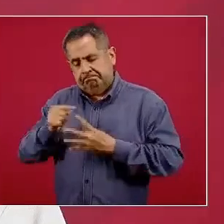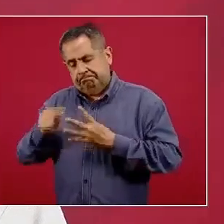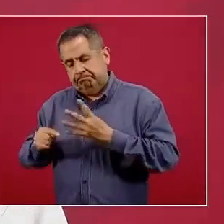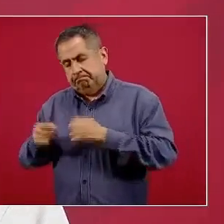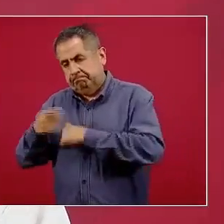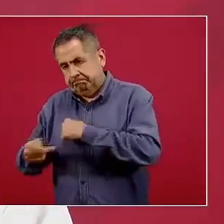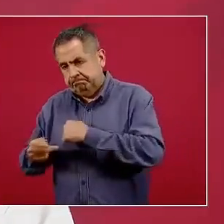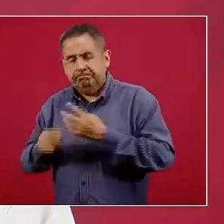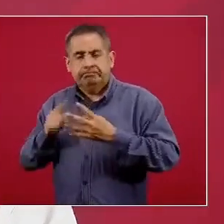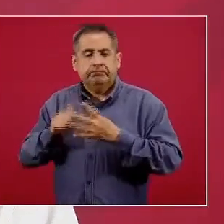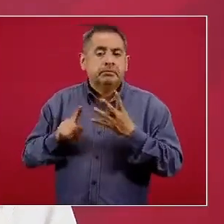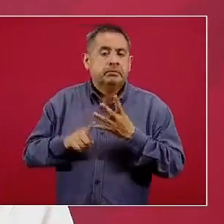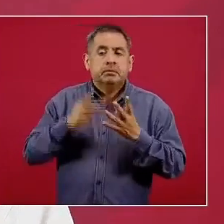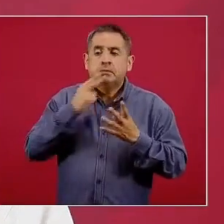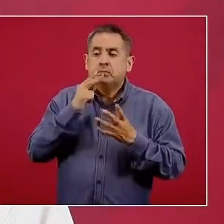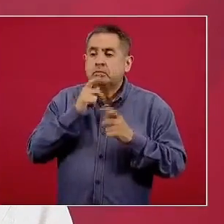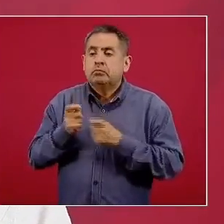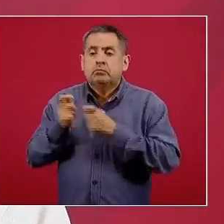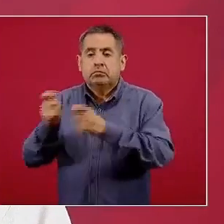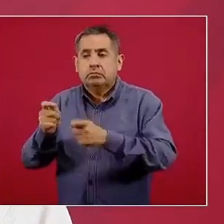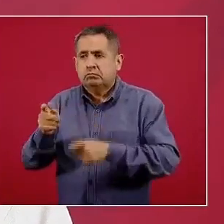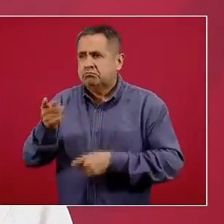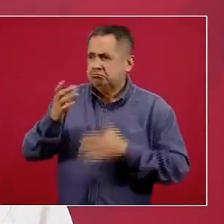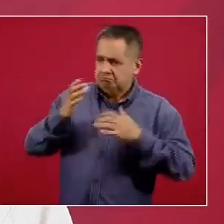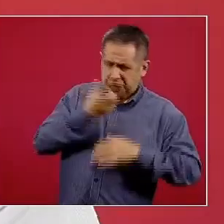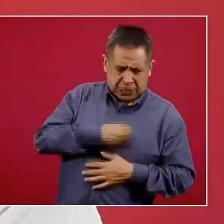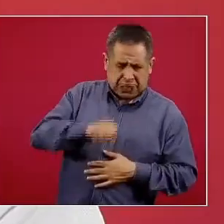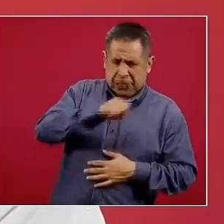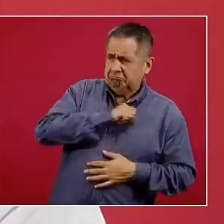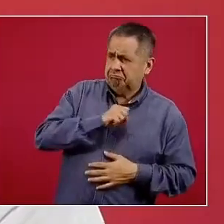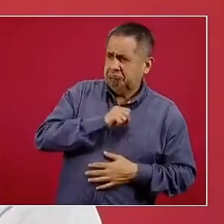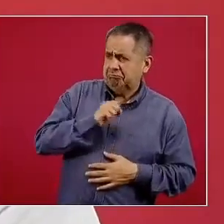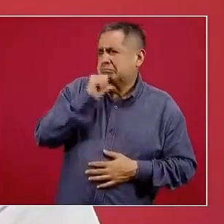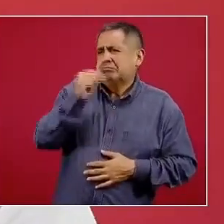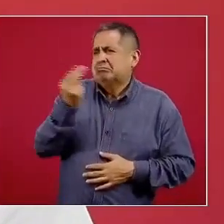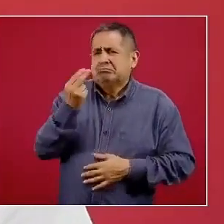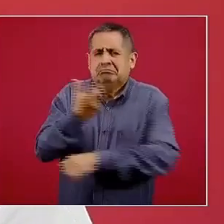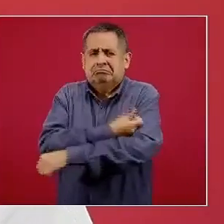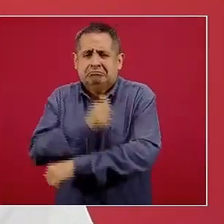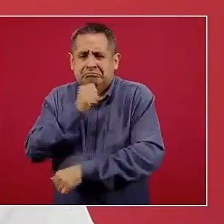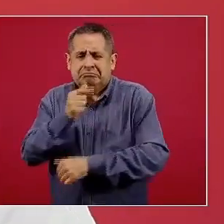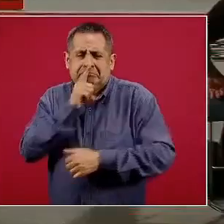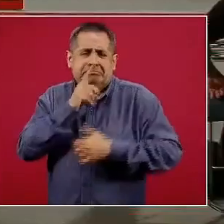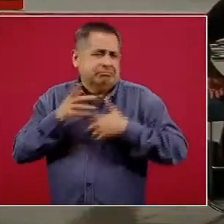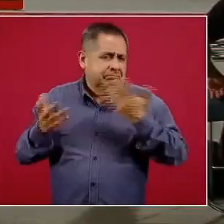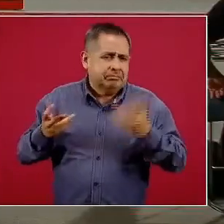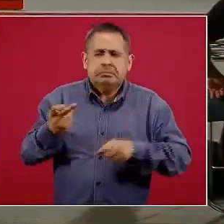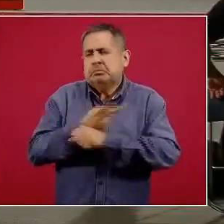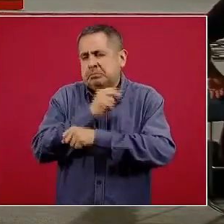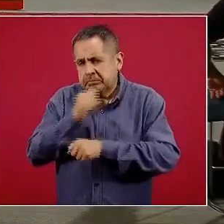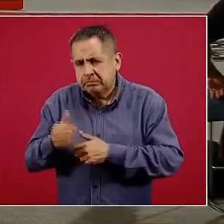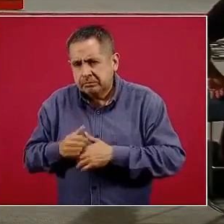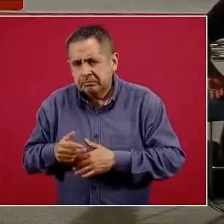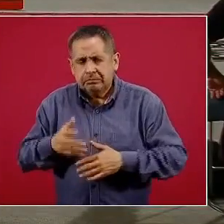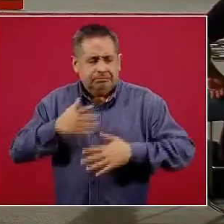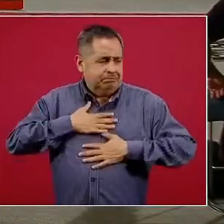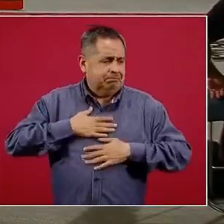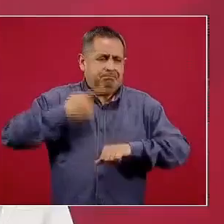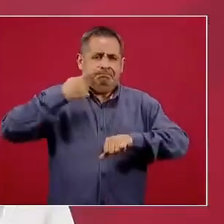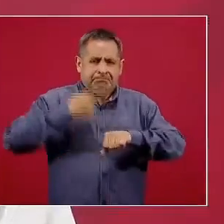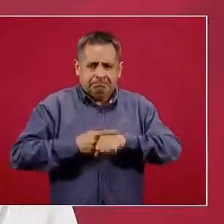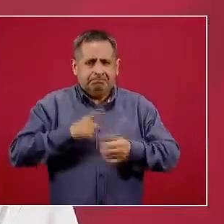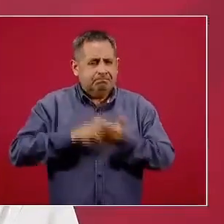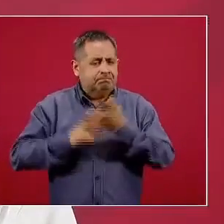riesgo. Utilizarla en personas que no tengan características de riesgo, desde luego, no pasa nada, no daña a las